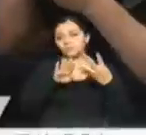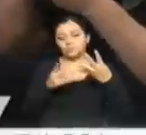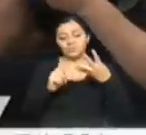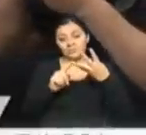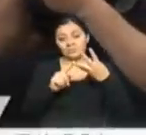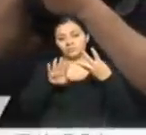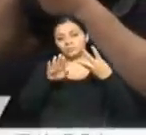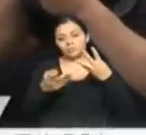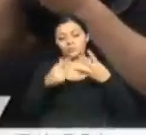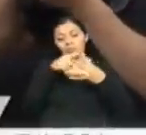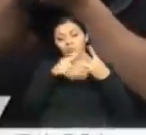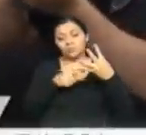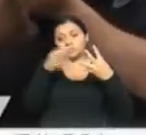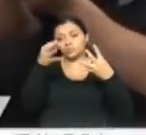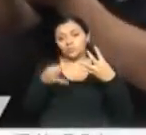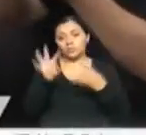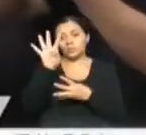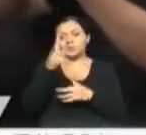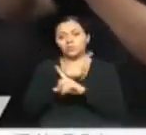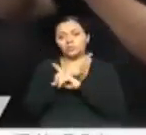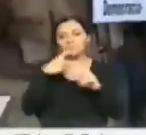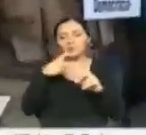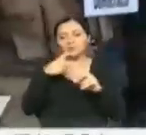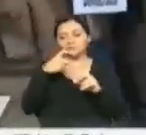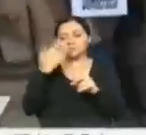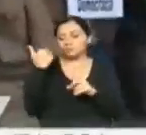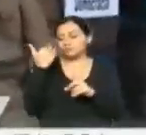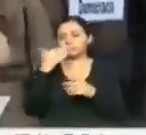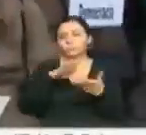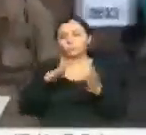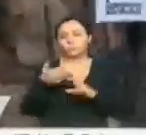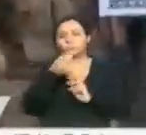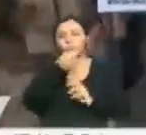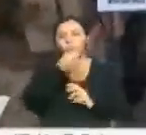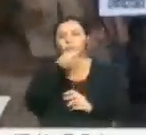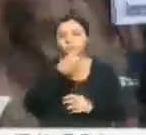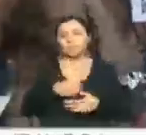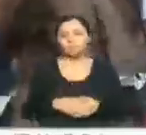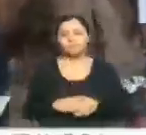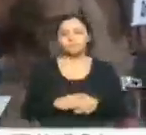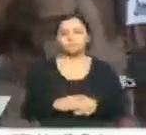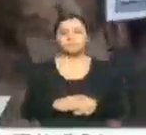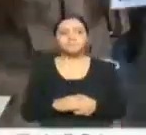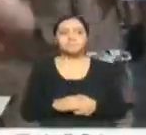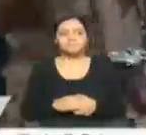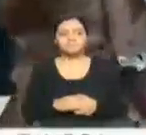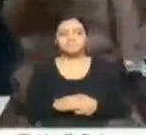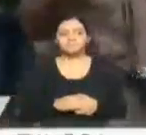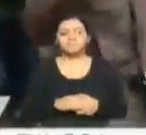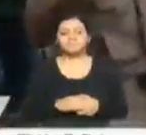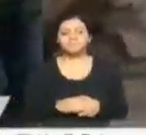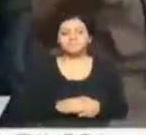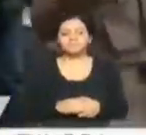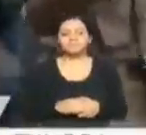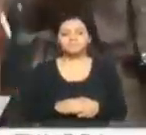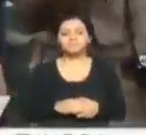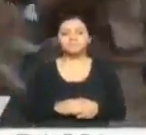un mes de violencia sin precedentes, según la ONG de Protección a Periodistas, artículo 19.